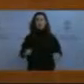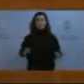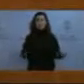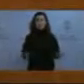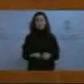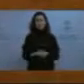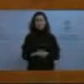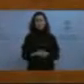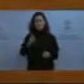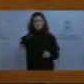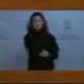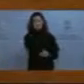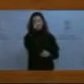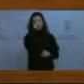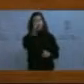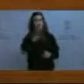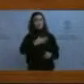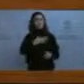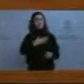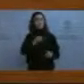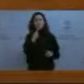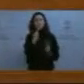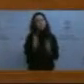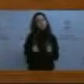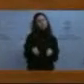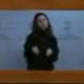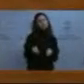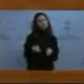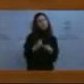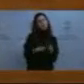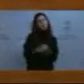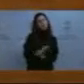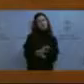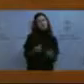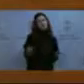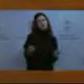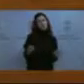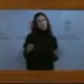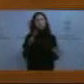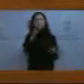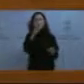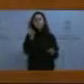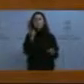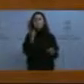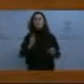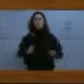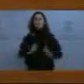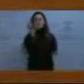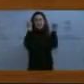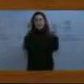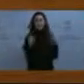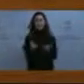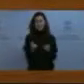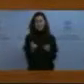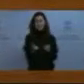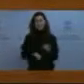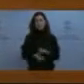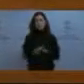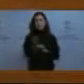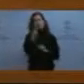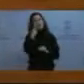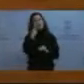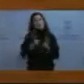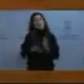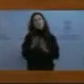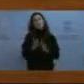aparte de mi opinión, bastante ineficiente e inmovilista en muchos casos, en aspectos de mera supervivencia económica, pues vamos manteniendo a ver si podemos